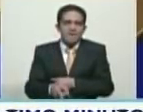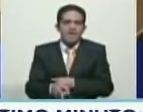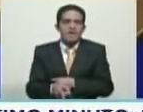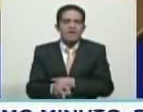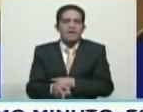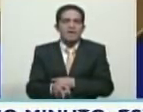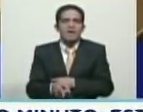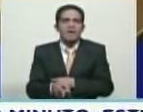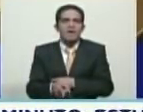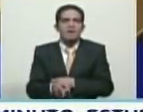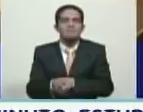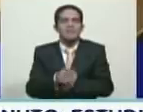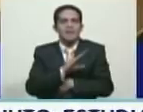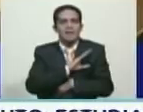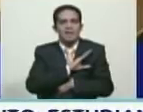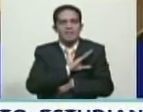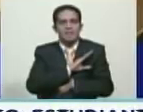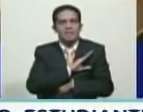tiene que tener